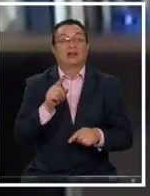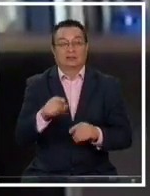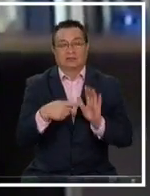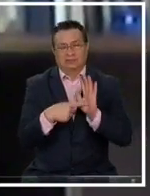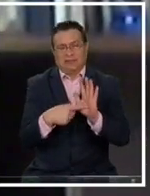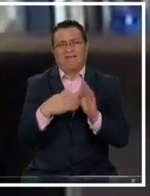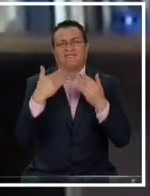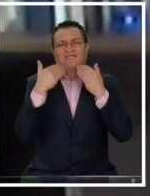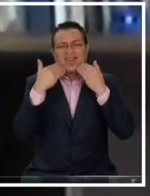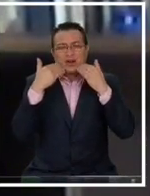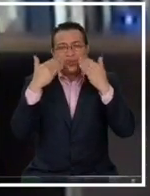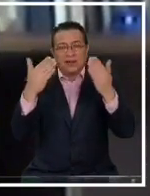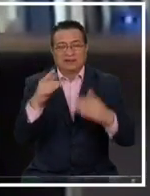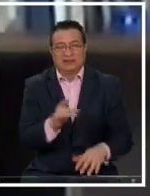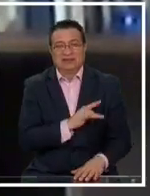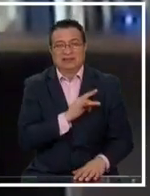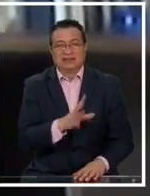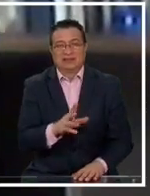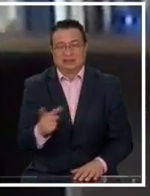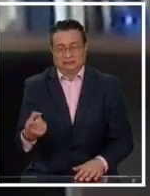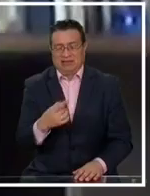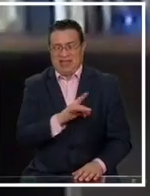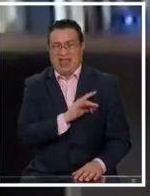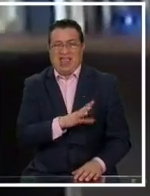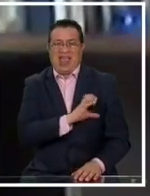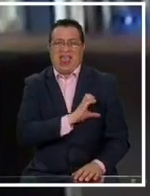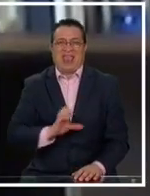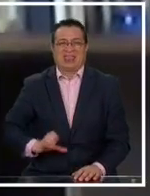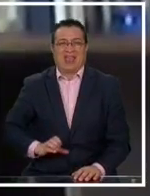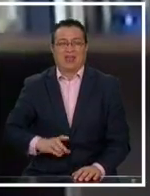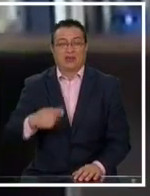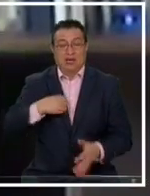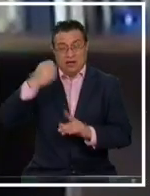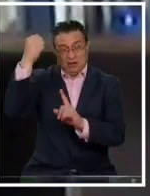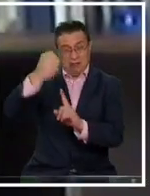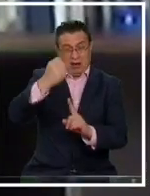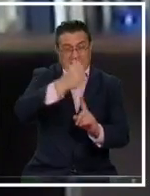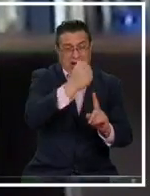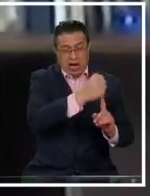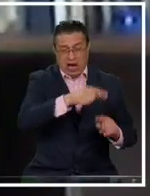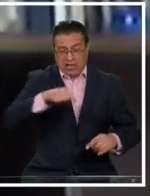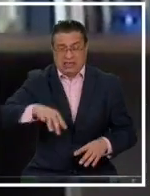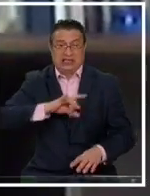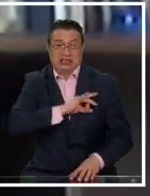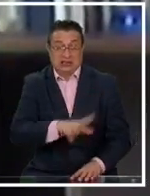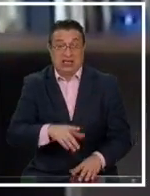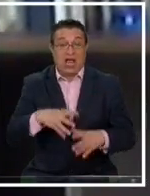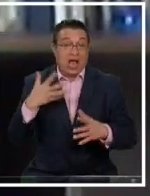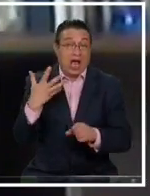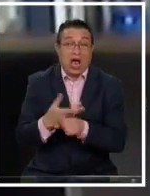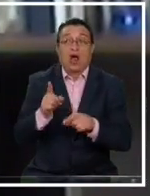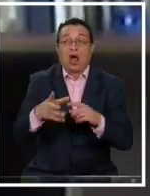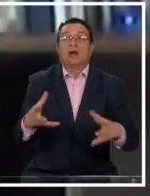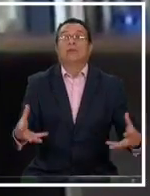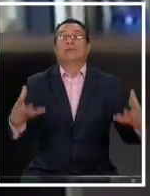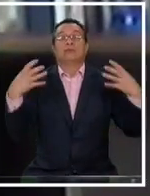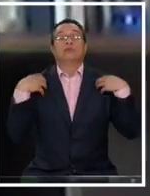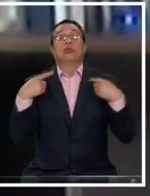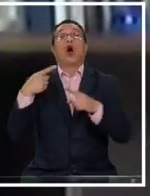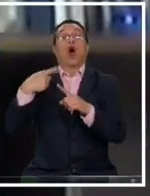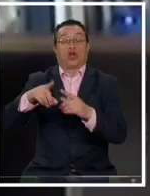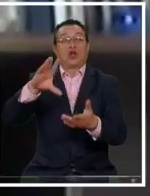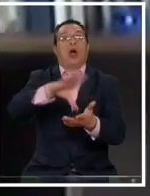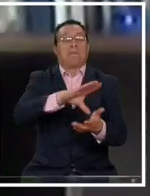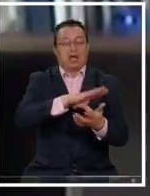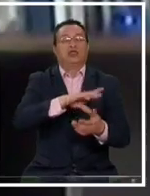una vergüenza para el país y para los poderes del Estado. El genocidio cometido en nuestro país, se han hecho cargo otras